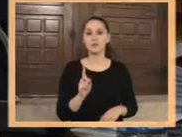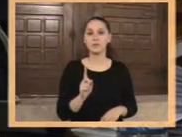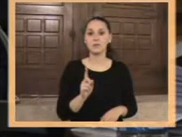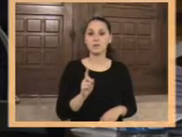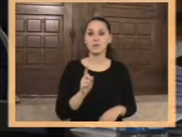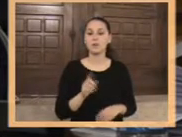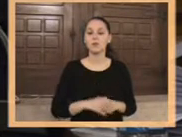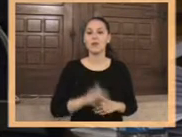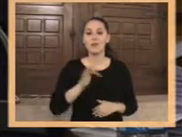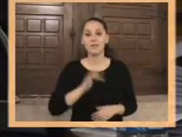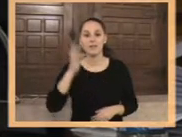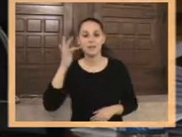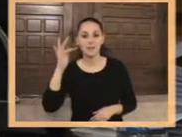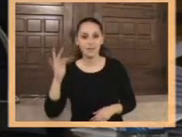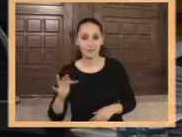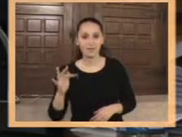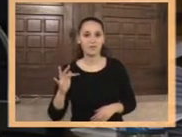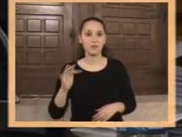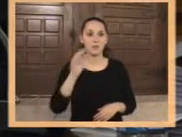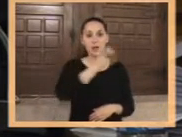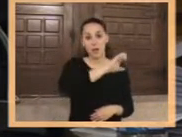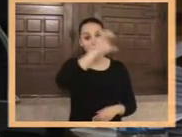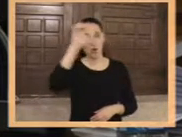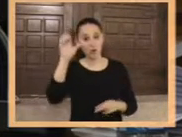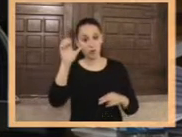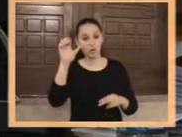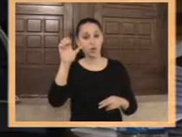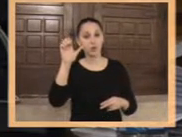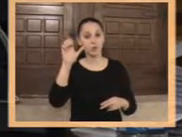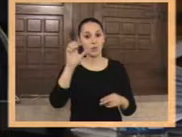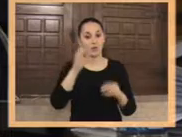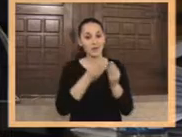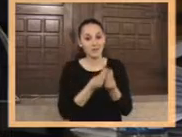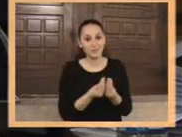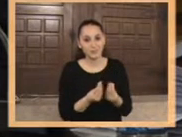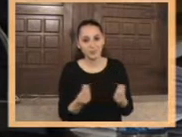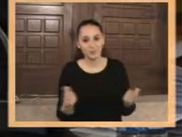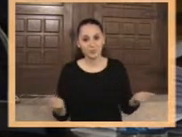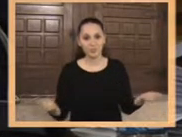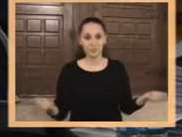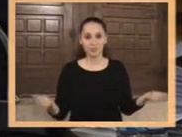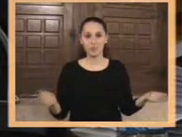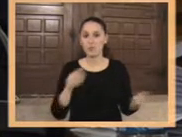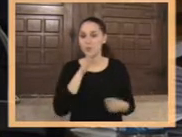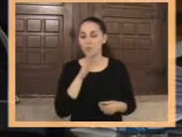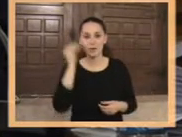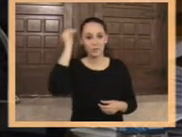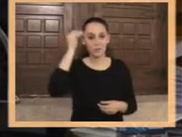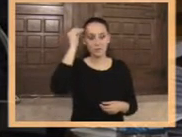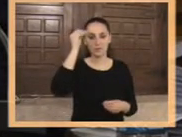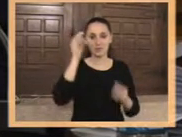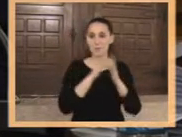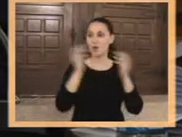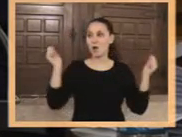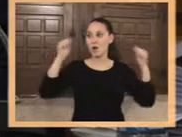proceso de construcción de la Unión Europea. No reconocemos esta Europa y creemos que no se puede hacer un acuerdo de